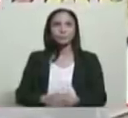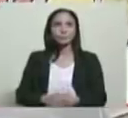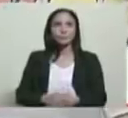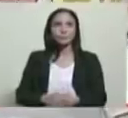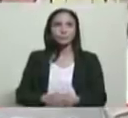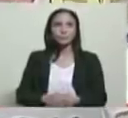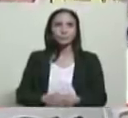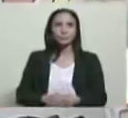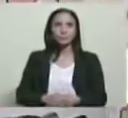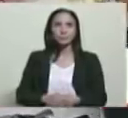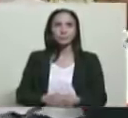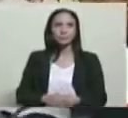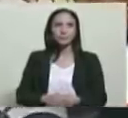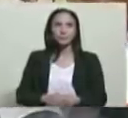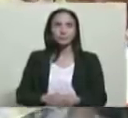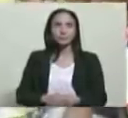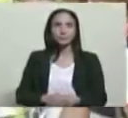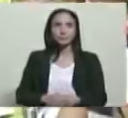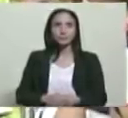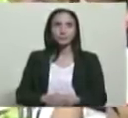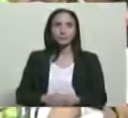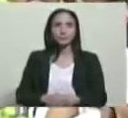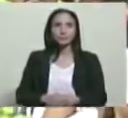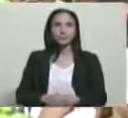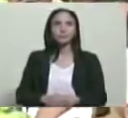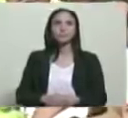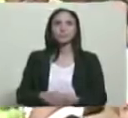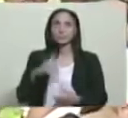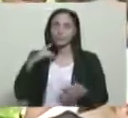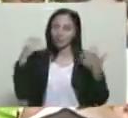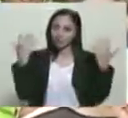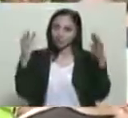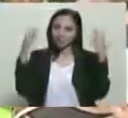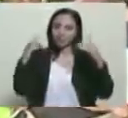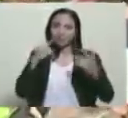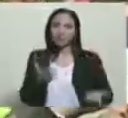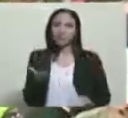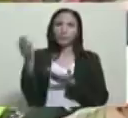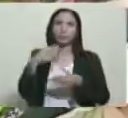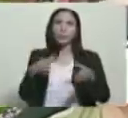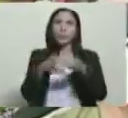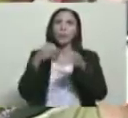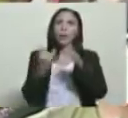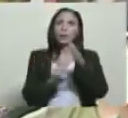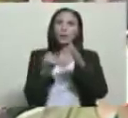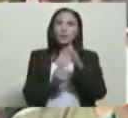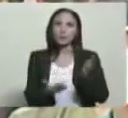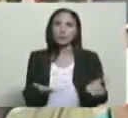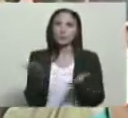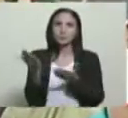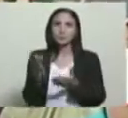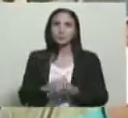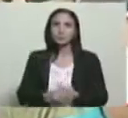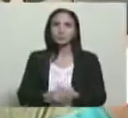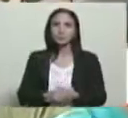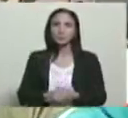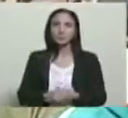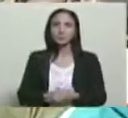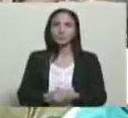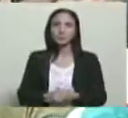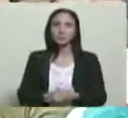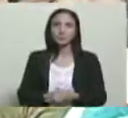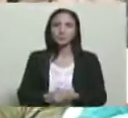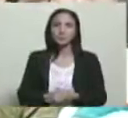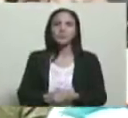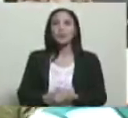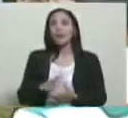¡Que viva el INSE! ¡Que vivan los aprendices del INSE en todo el país! Hay que